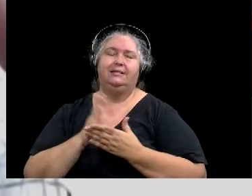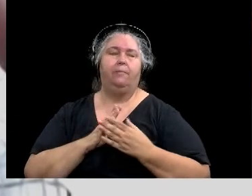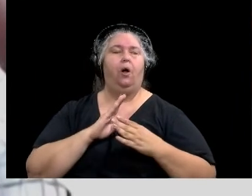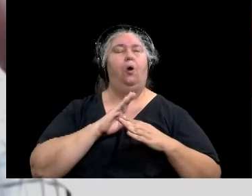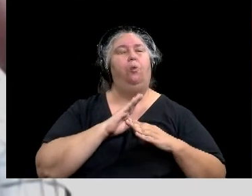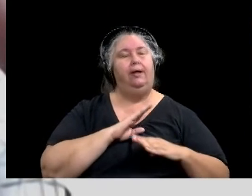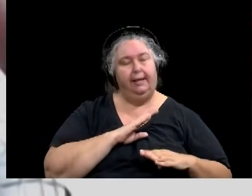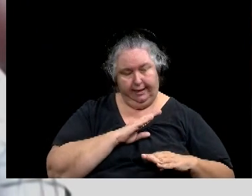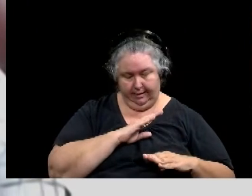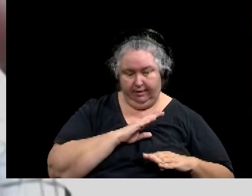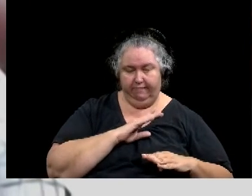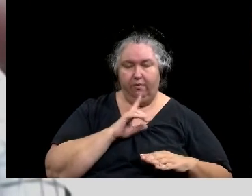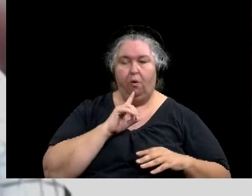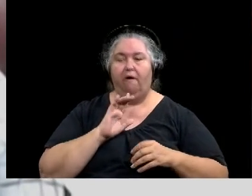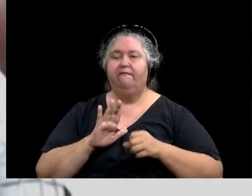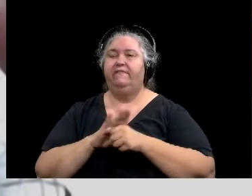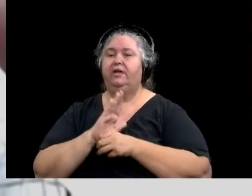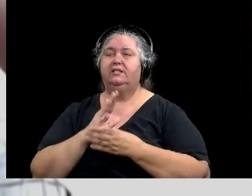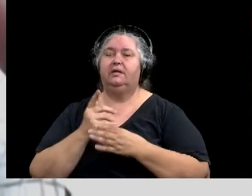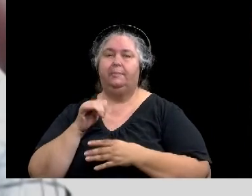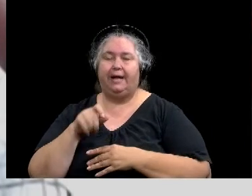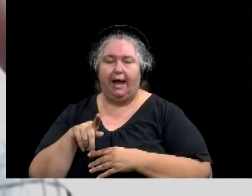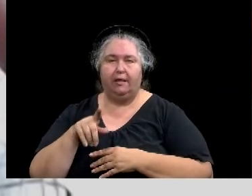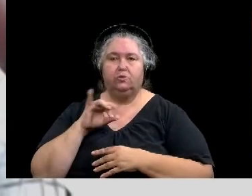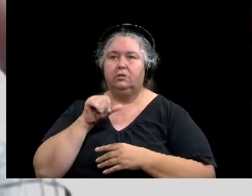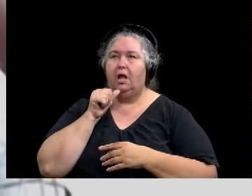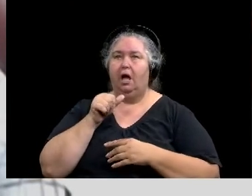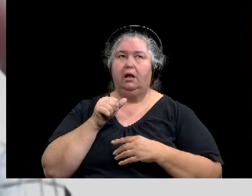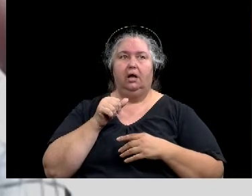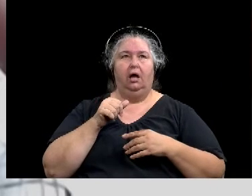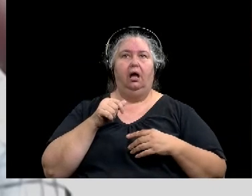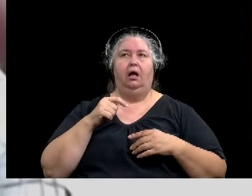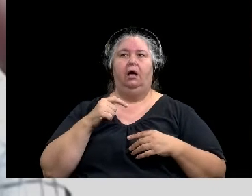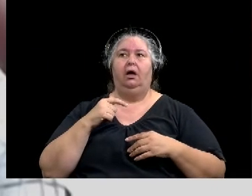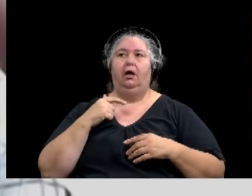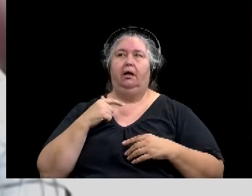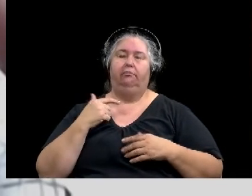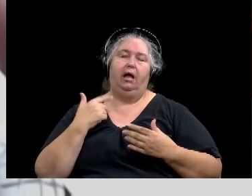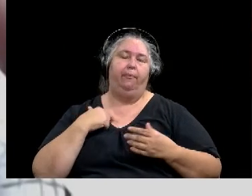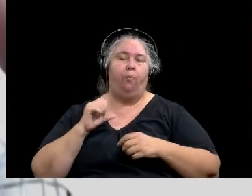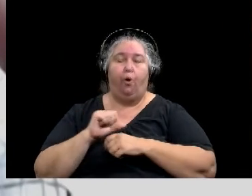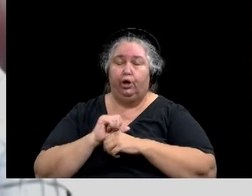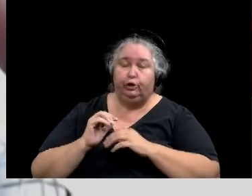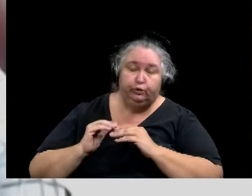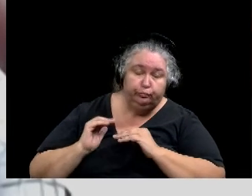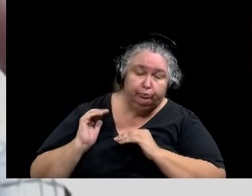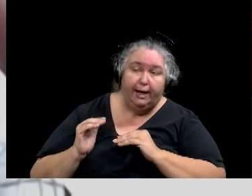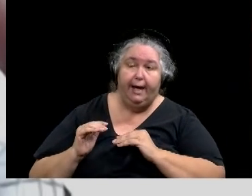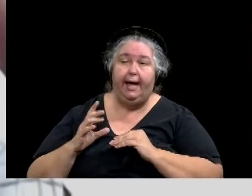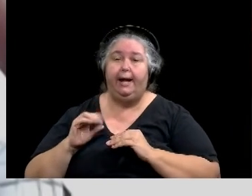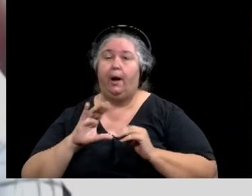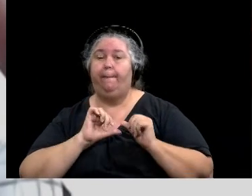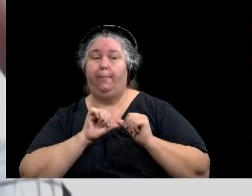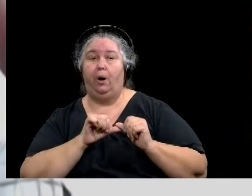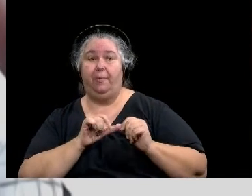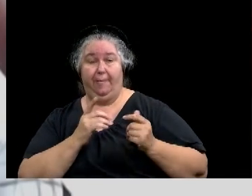ayuda a nosotros para tener y nos da